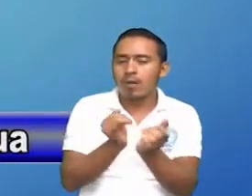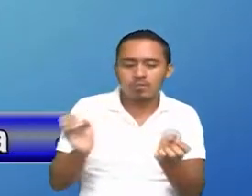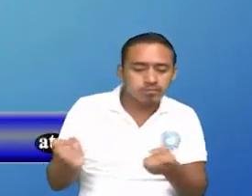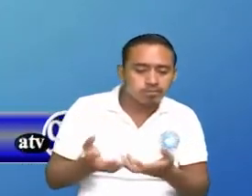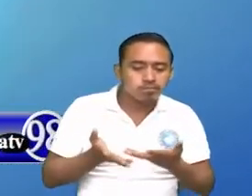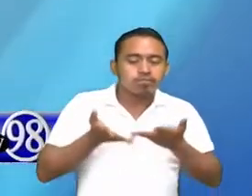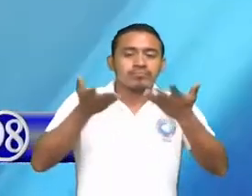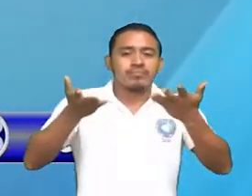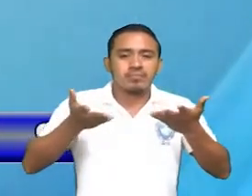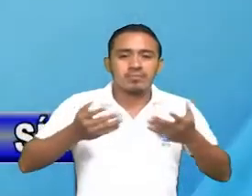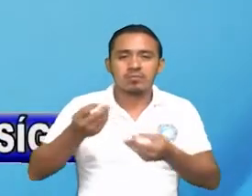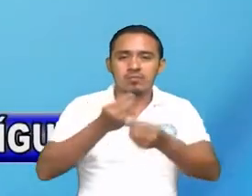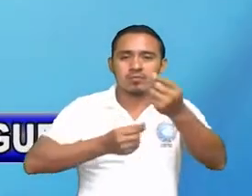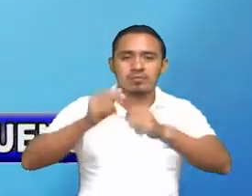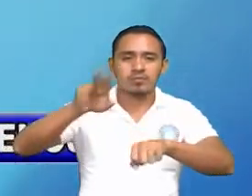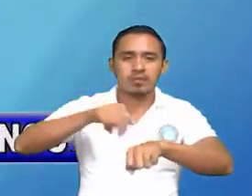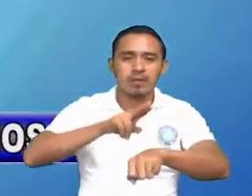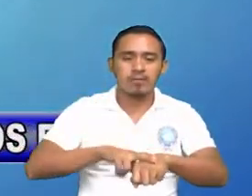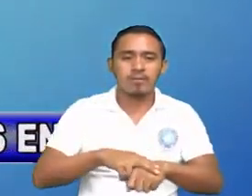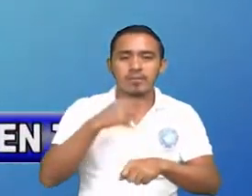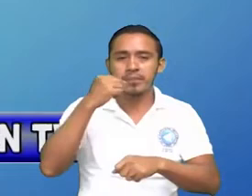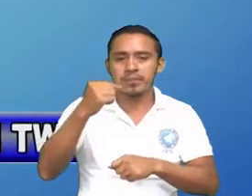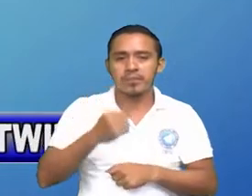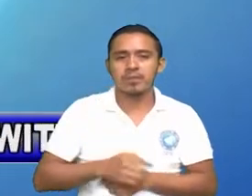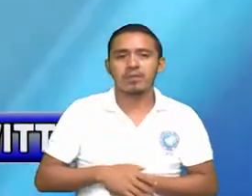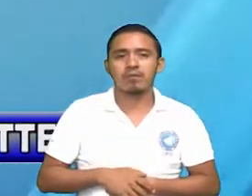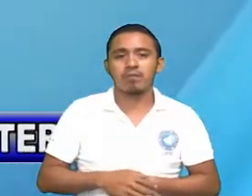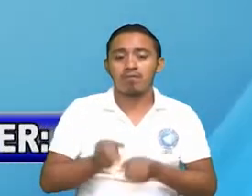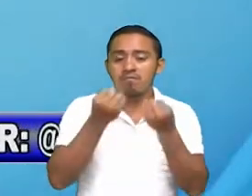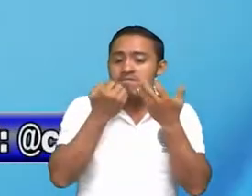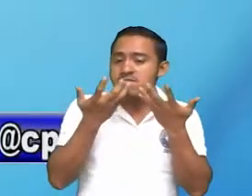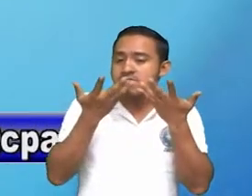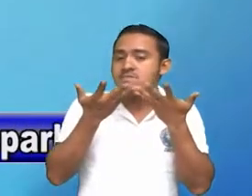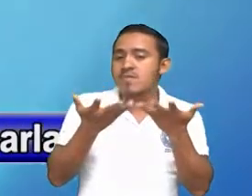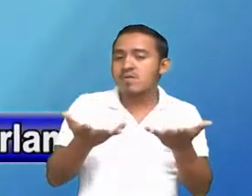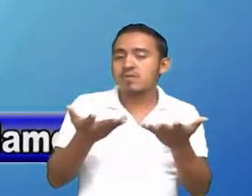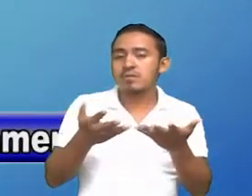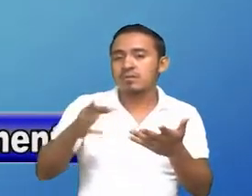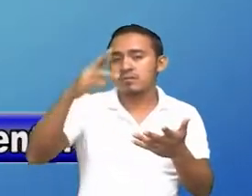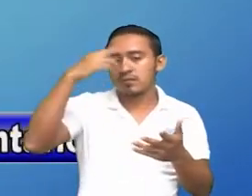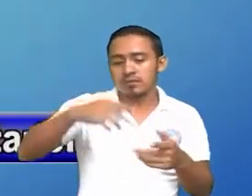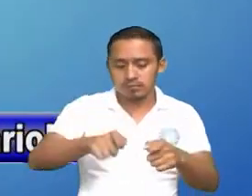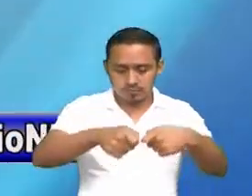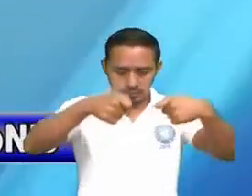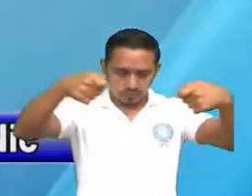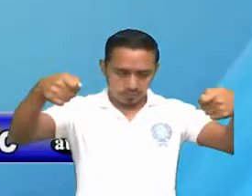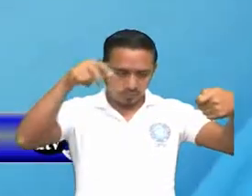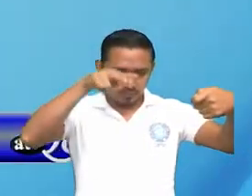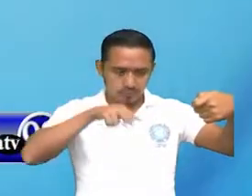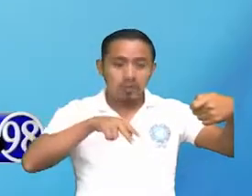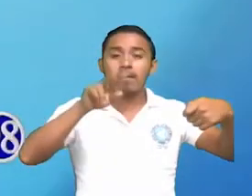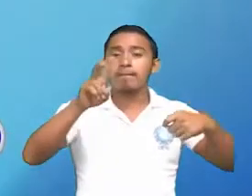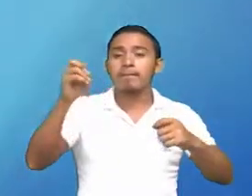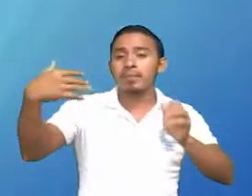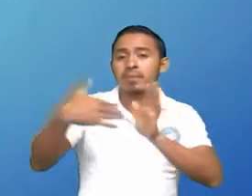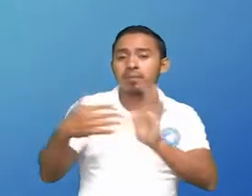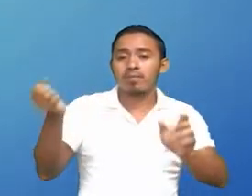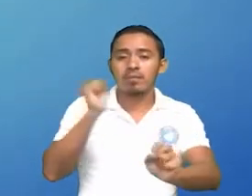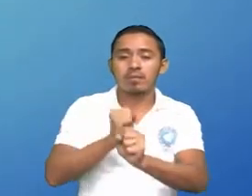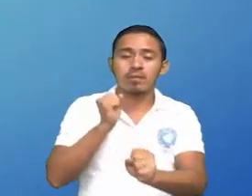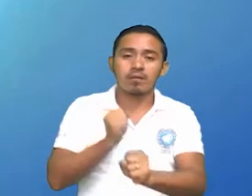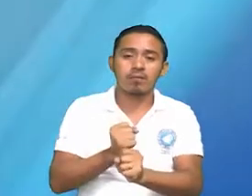economía nacional. Así lo dicen, así lo informan los diarios hondureños. 20.000